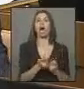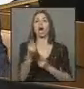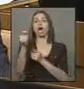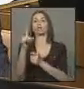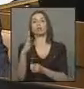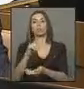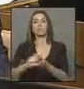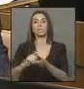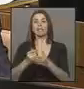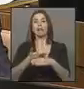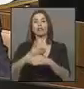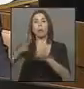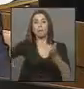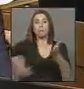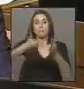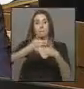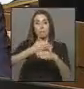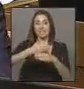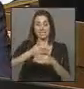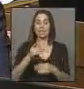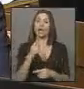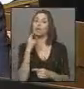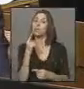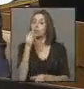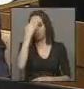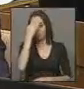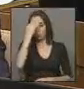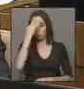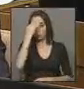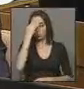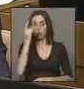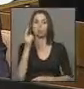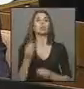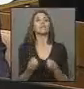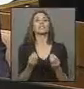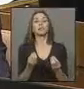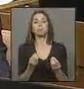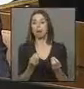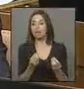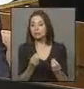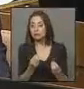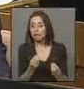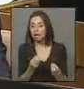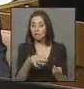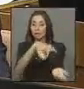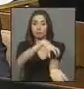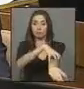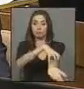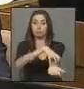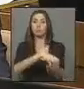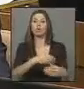Subsecretario de Pesca, para expresarle mi preocupación en dos sentidos respecto a lo que ocurre en la región en el tema de la pesca.